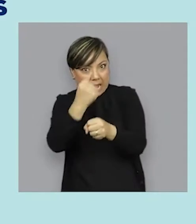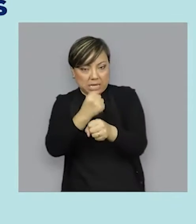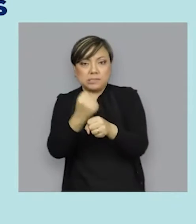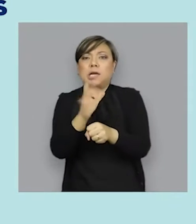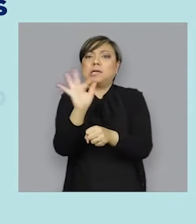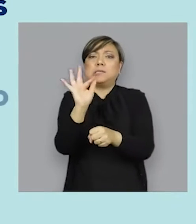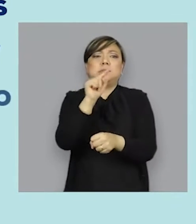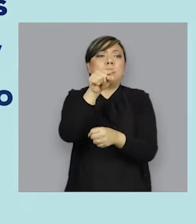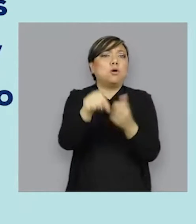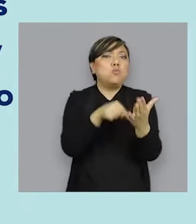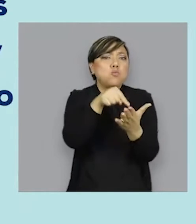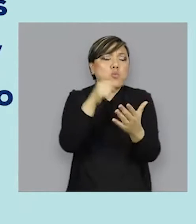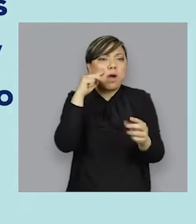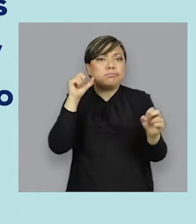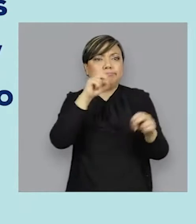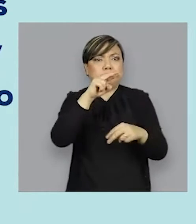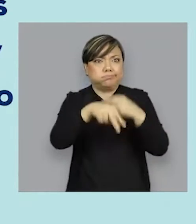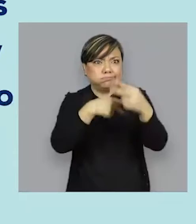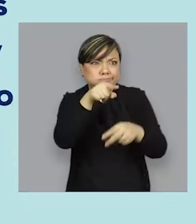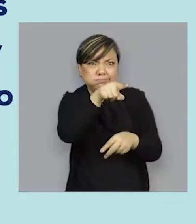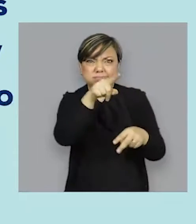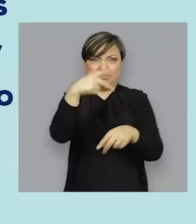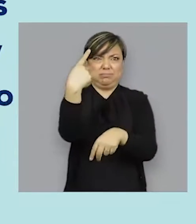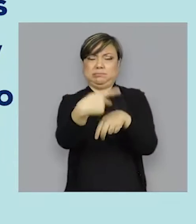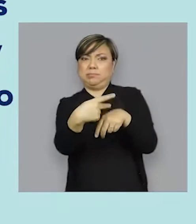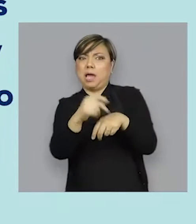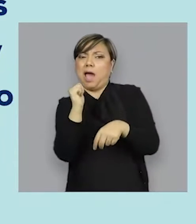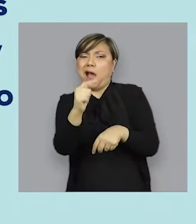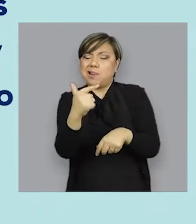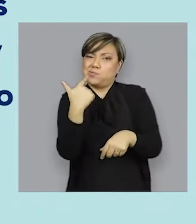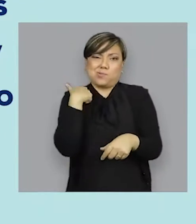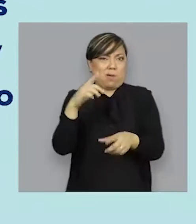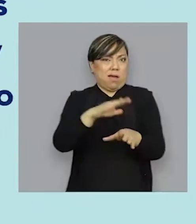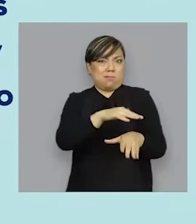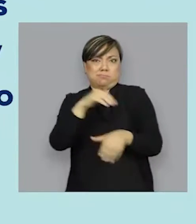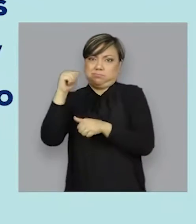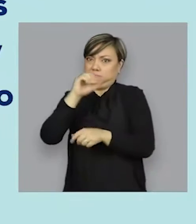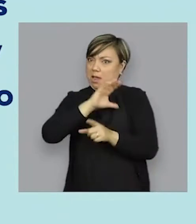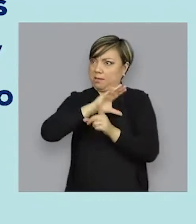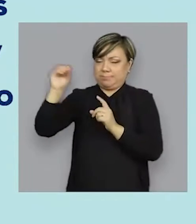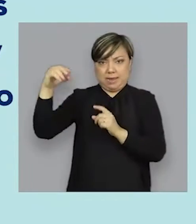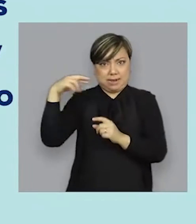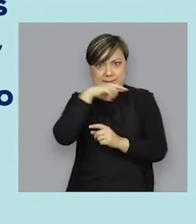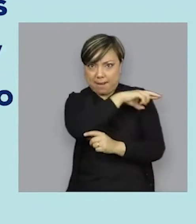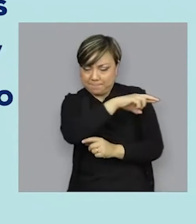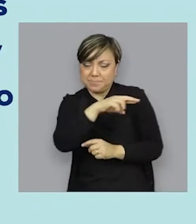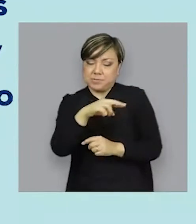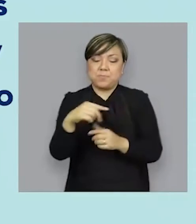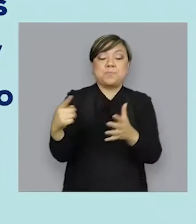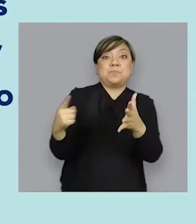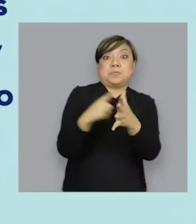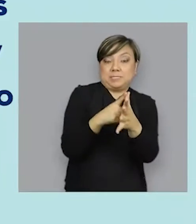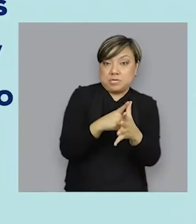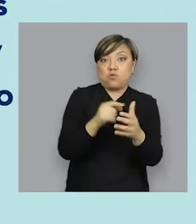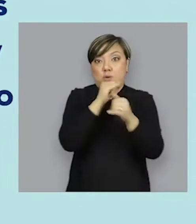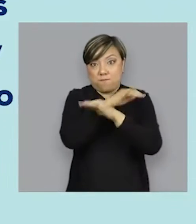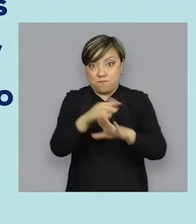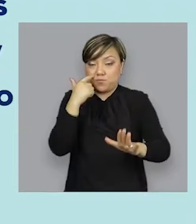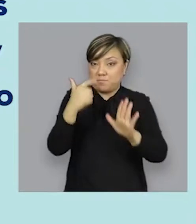4. Haz ensayos. Si llegas a un lugar y no te convence, vete de inmediato. Piensa que es tu vida la que está en juego.